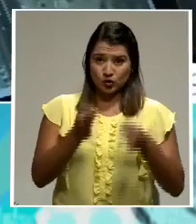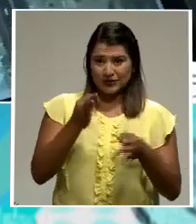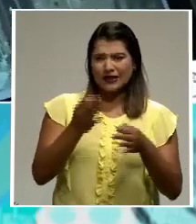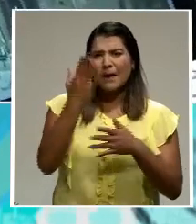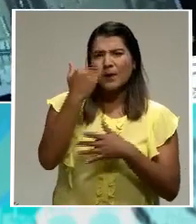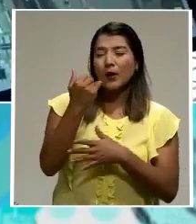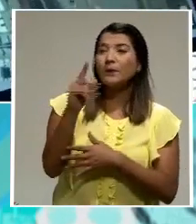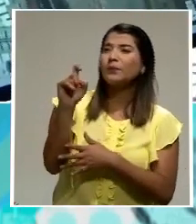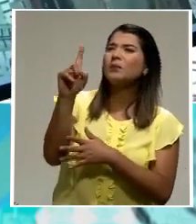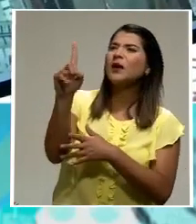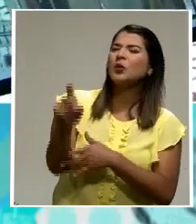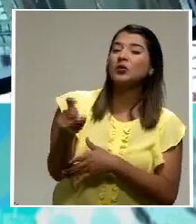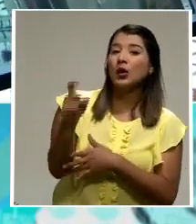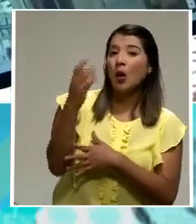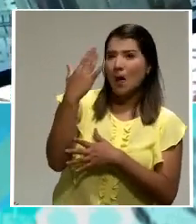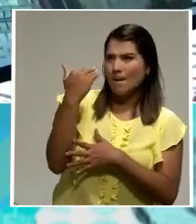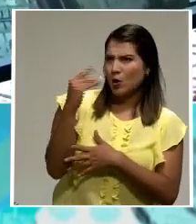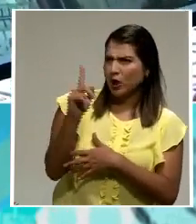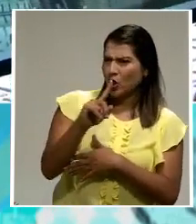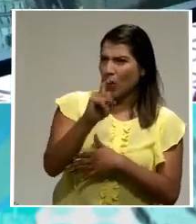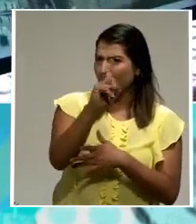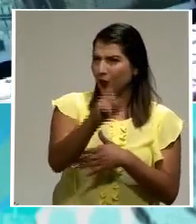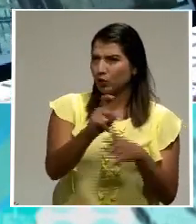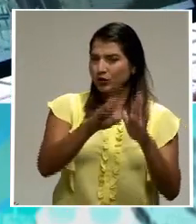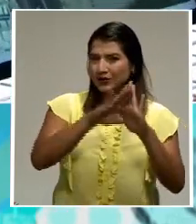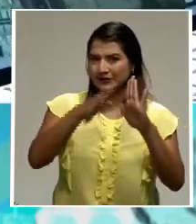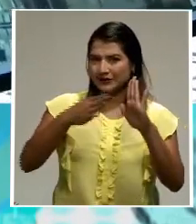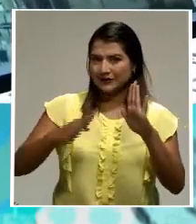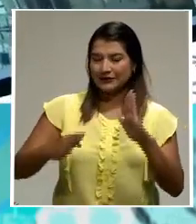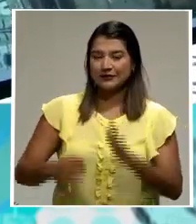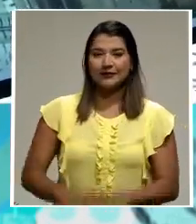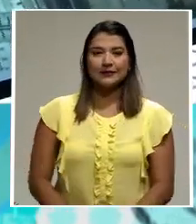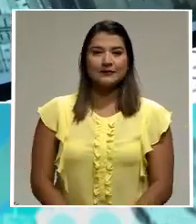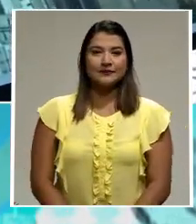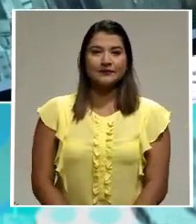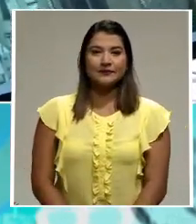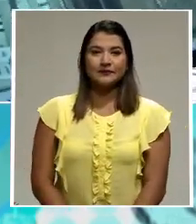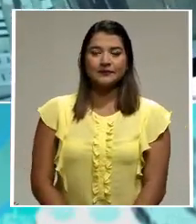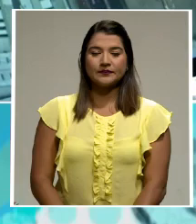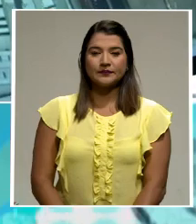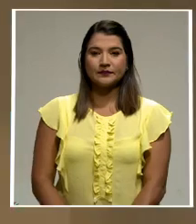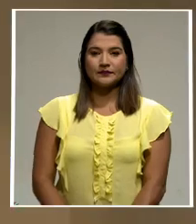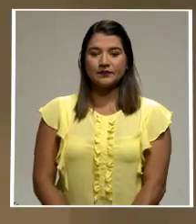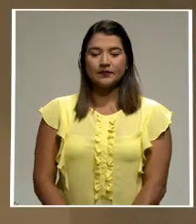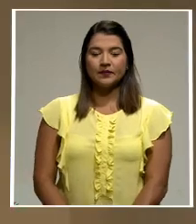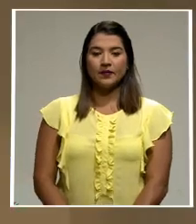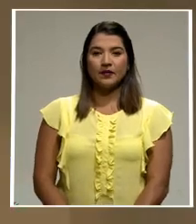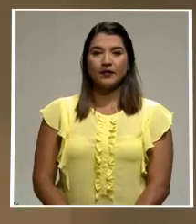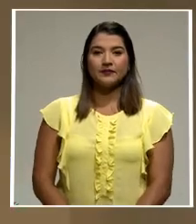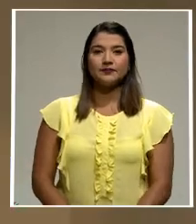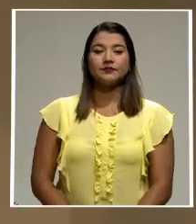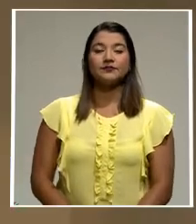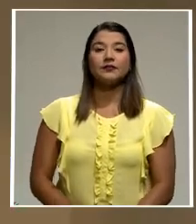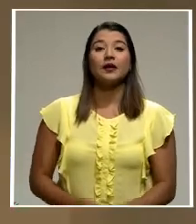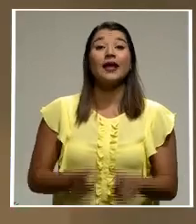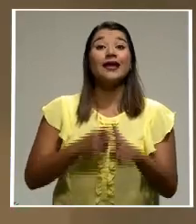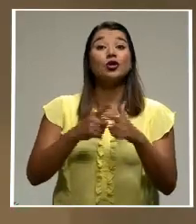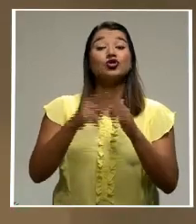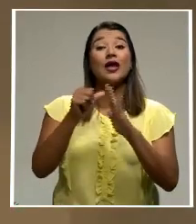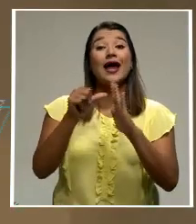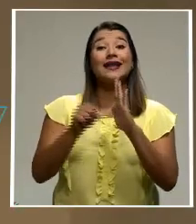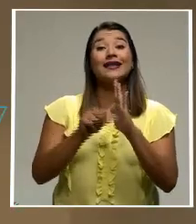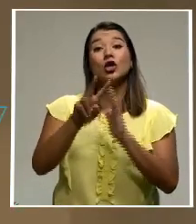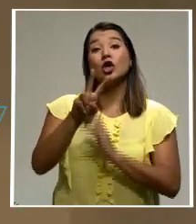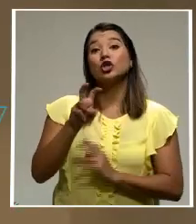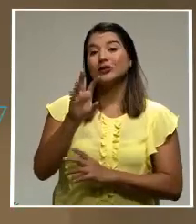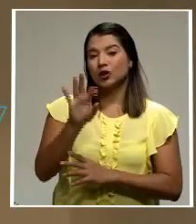se realiza la consulta a la Contraloría General de la República. En este caso, el numeral 209 no prevé